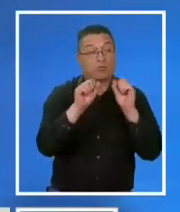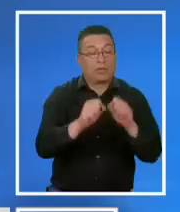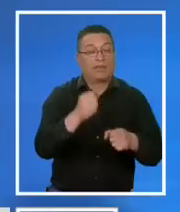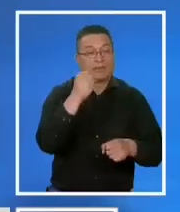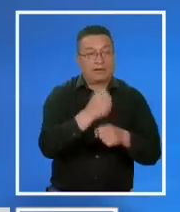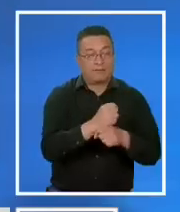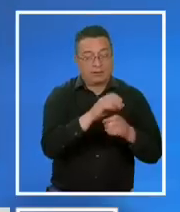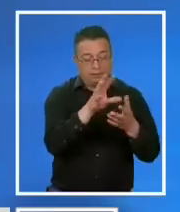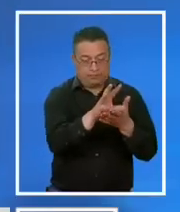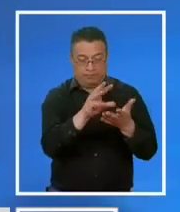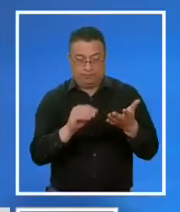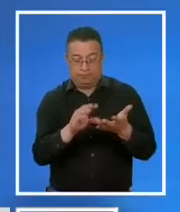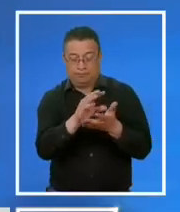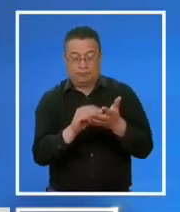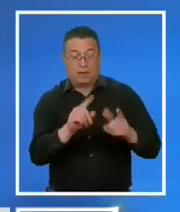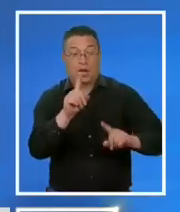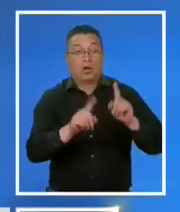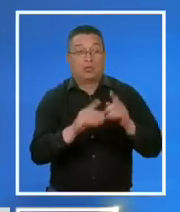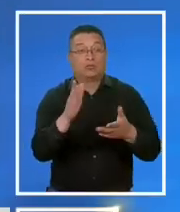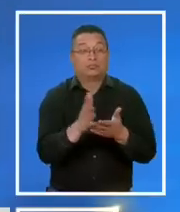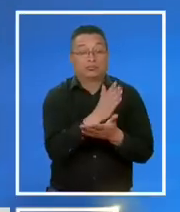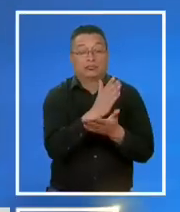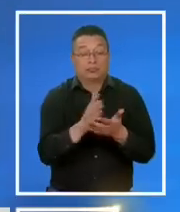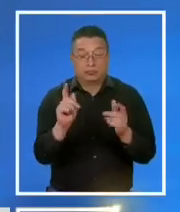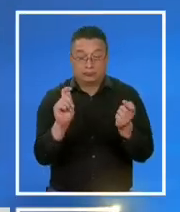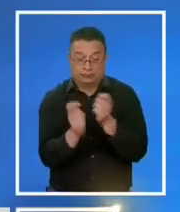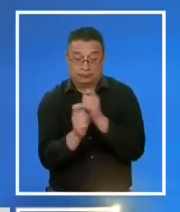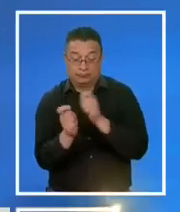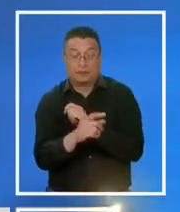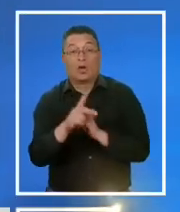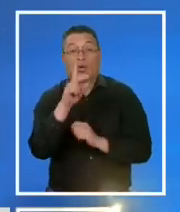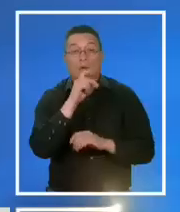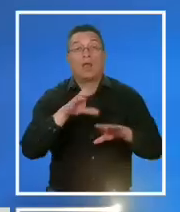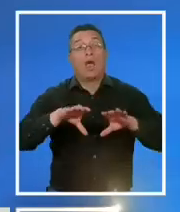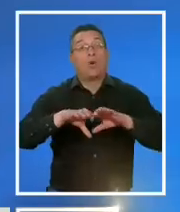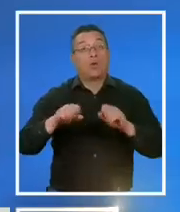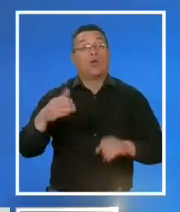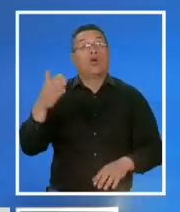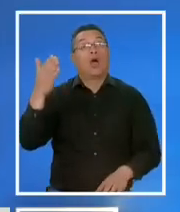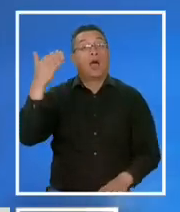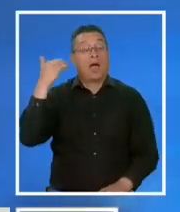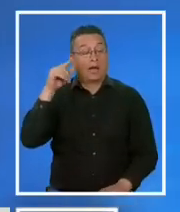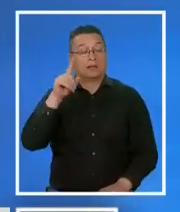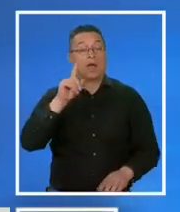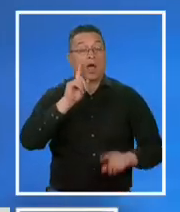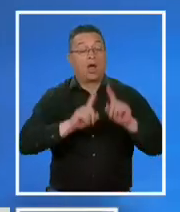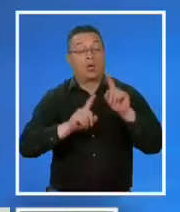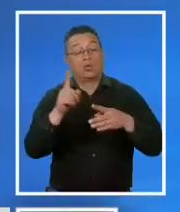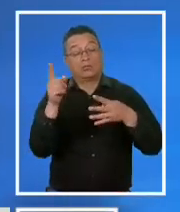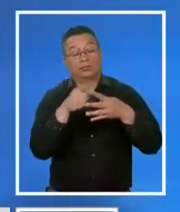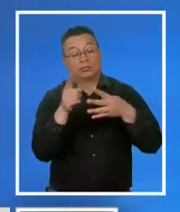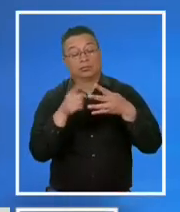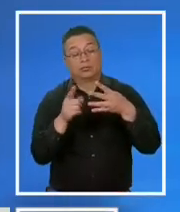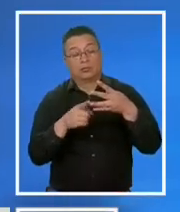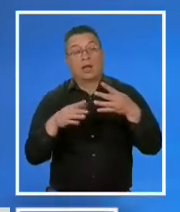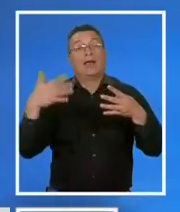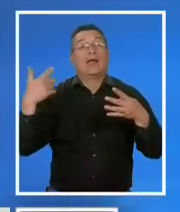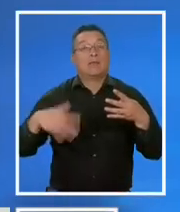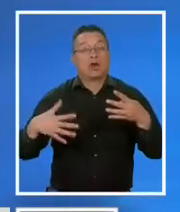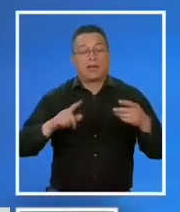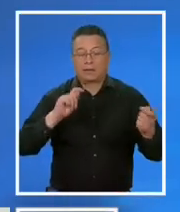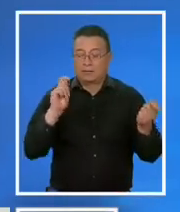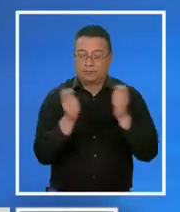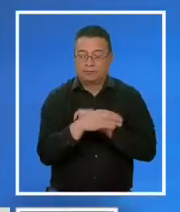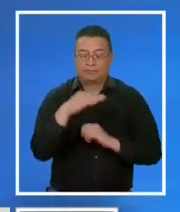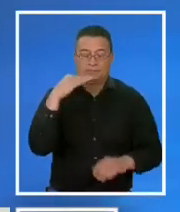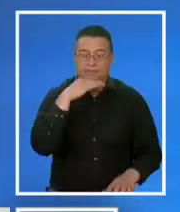trabajar y corregir tal como hicimos un acuerdo en su momento de aquellos aspectos que estimábamos fundamentales de corregir